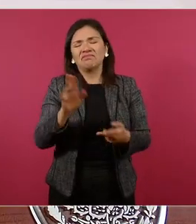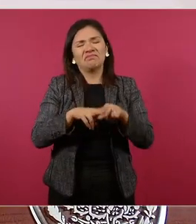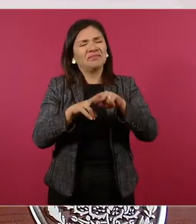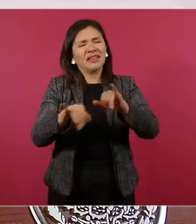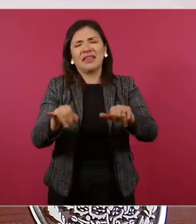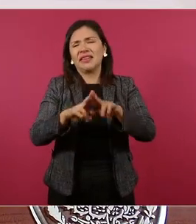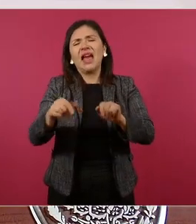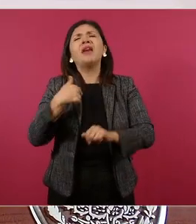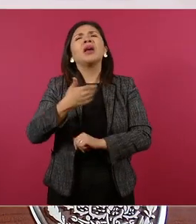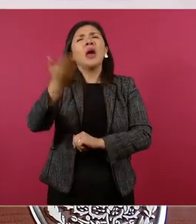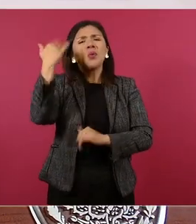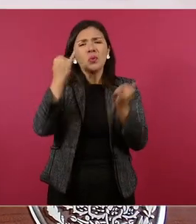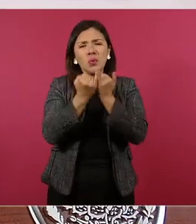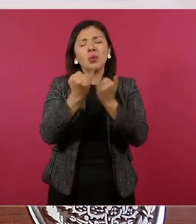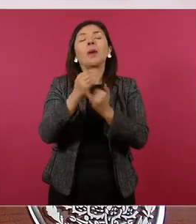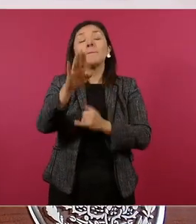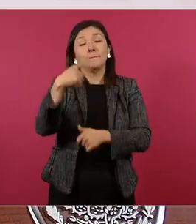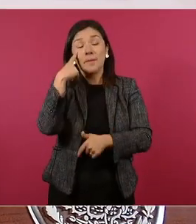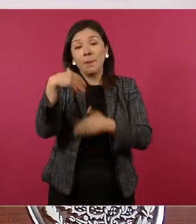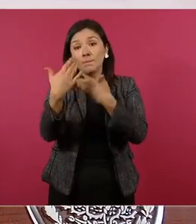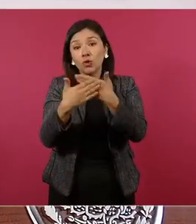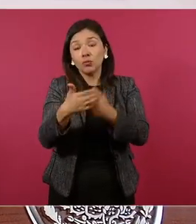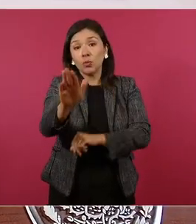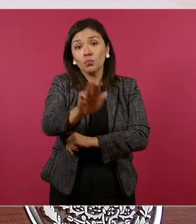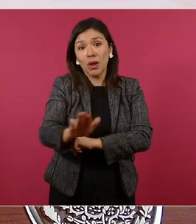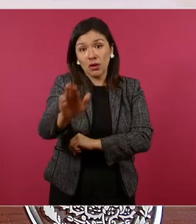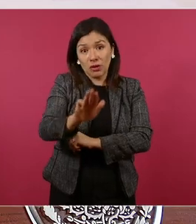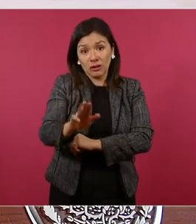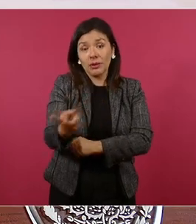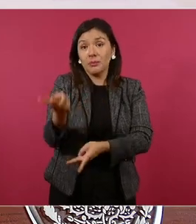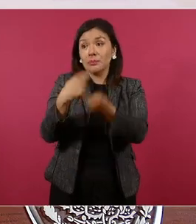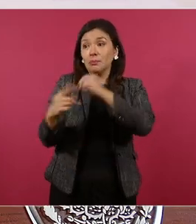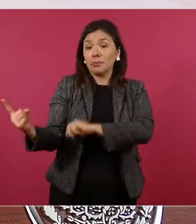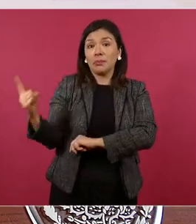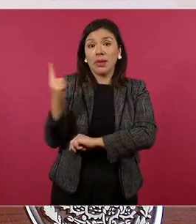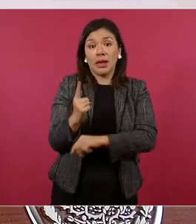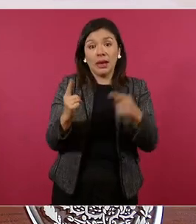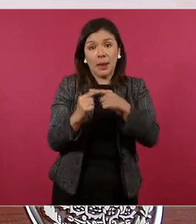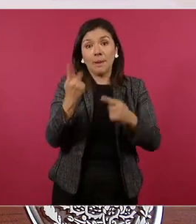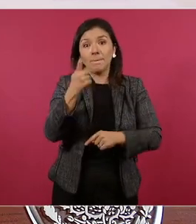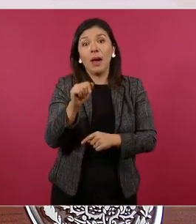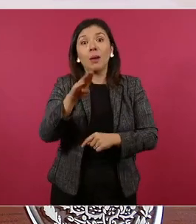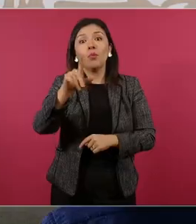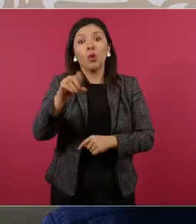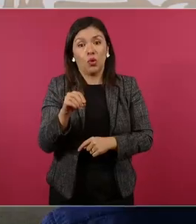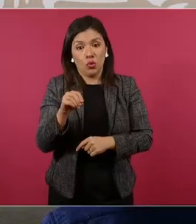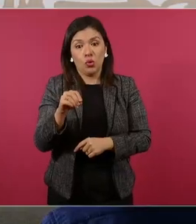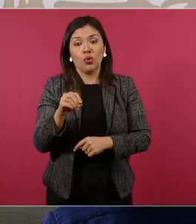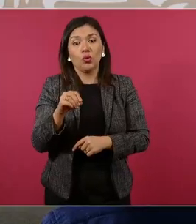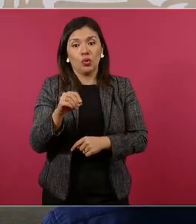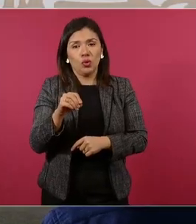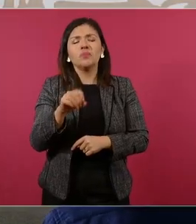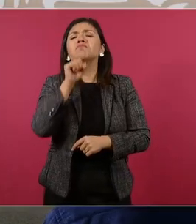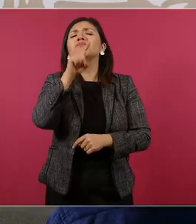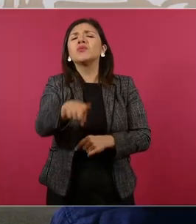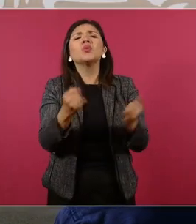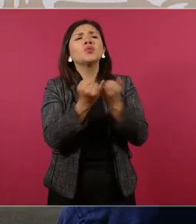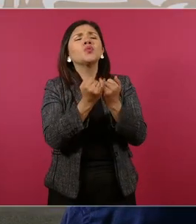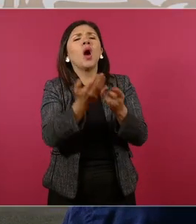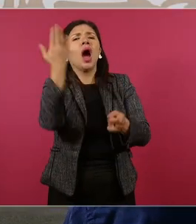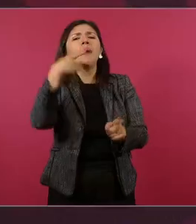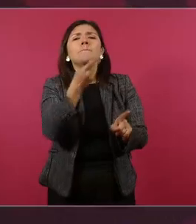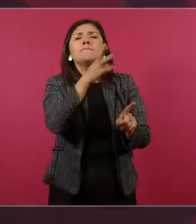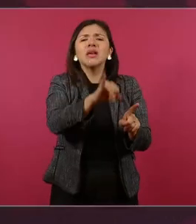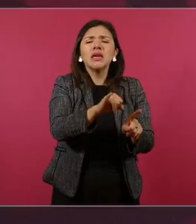viejo va venir el miércoles este Pablo han hecho losas lo